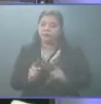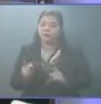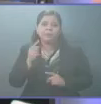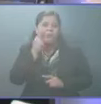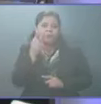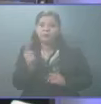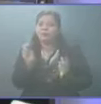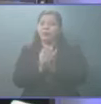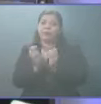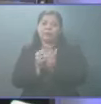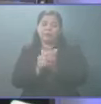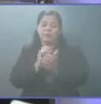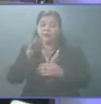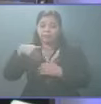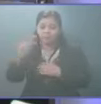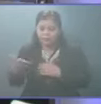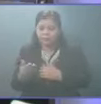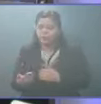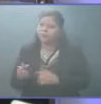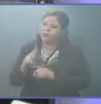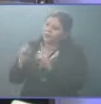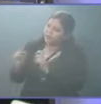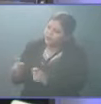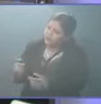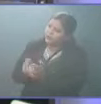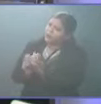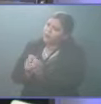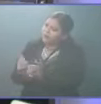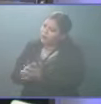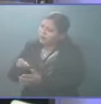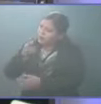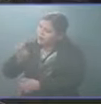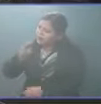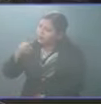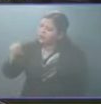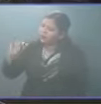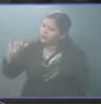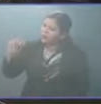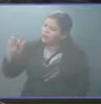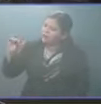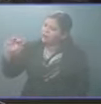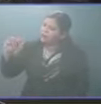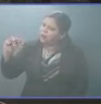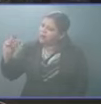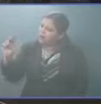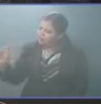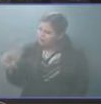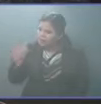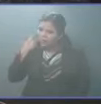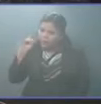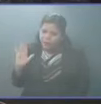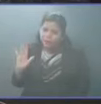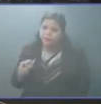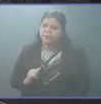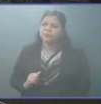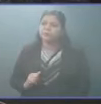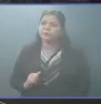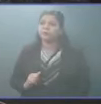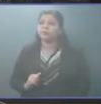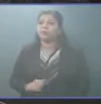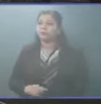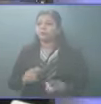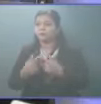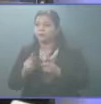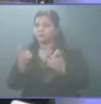las consecuencias. ¿Y qué consecuencias pueden haber, doctor, al automedicarse este tipo de fármacos? Mire,